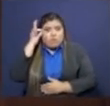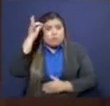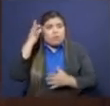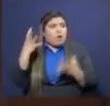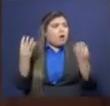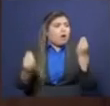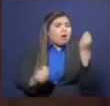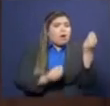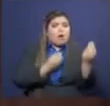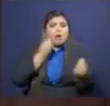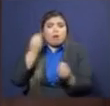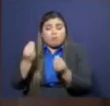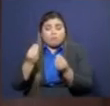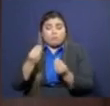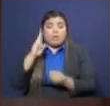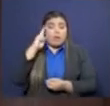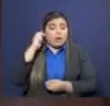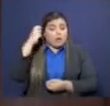Especialmente,